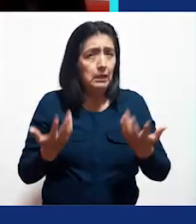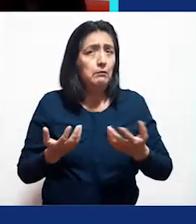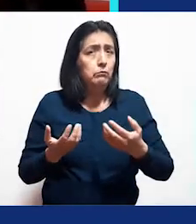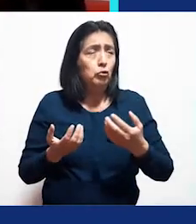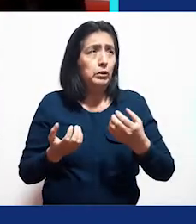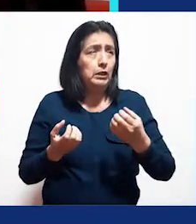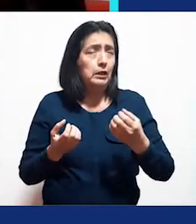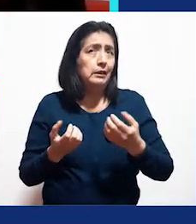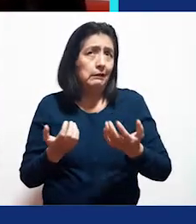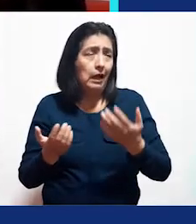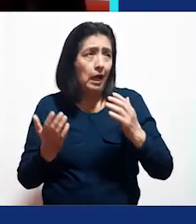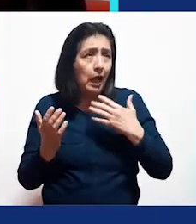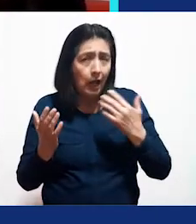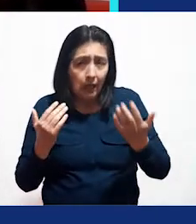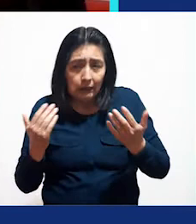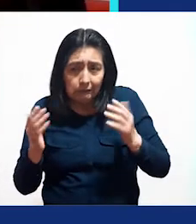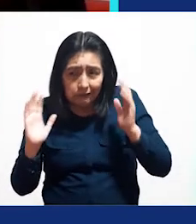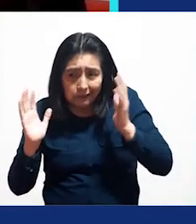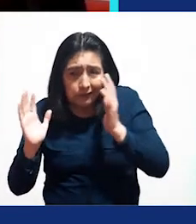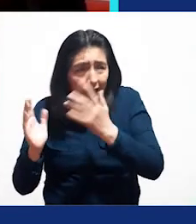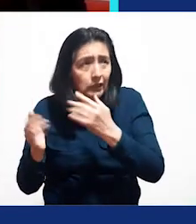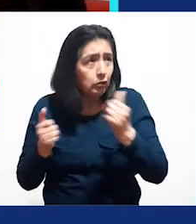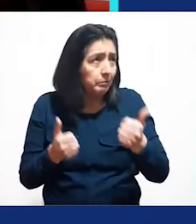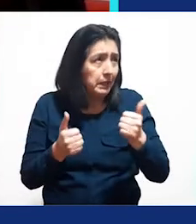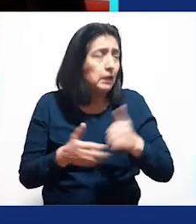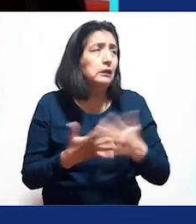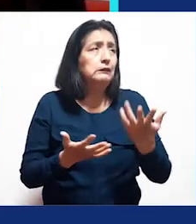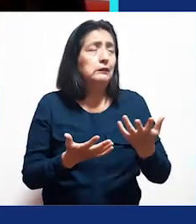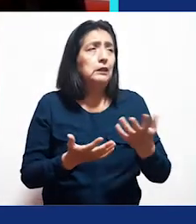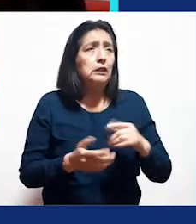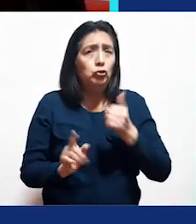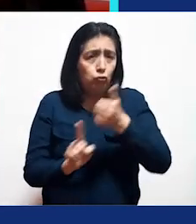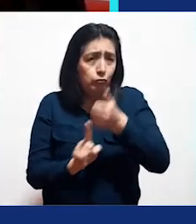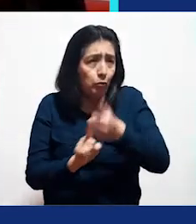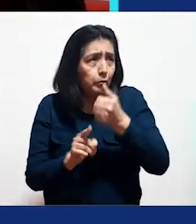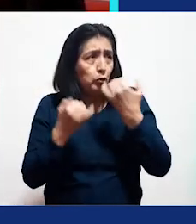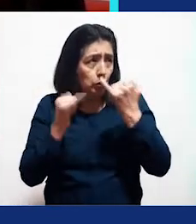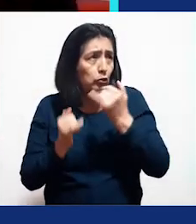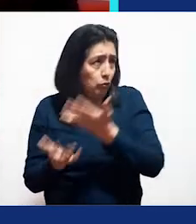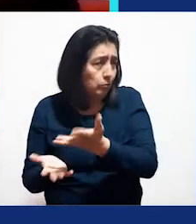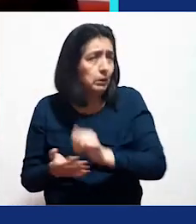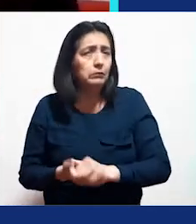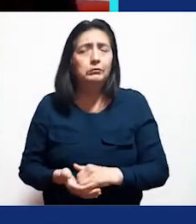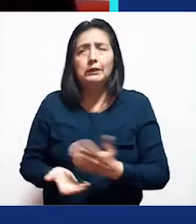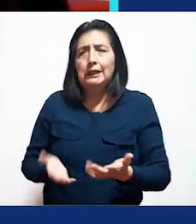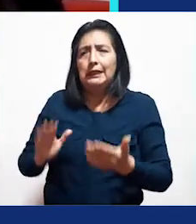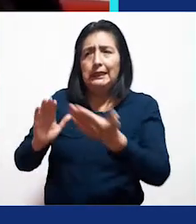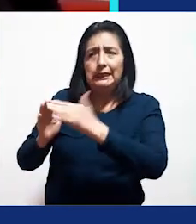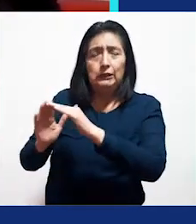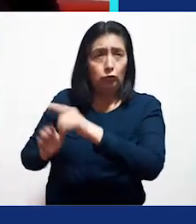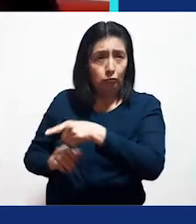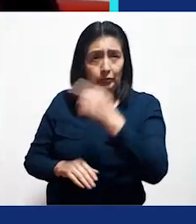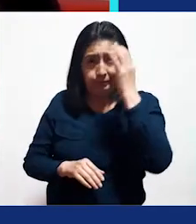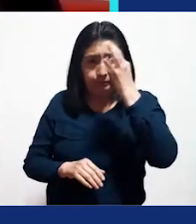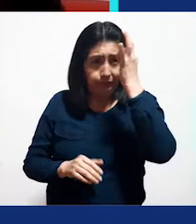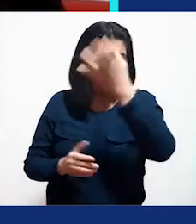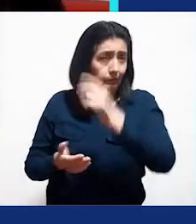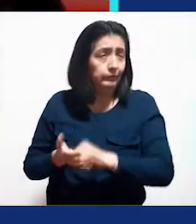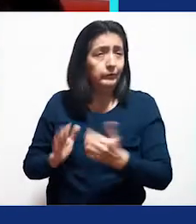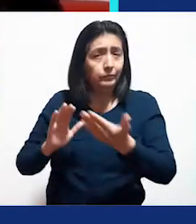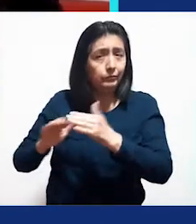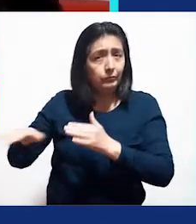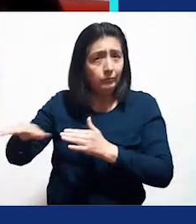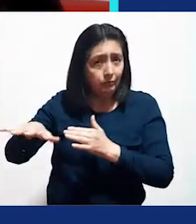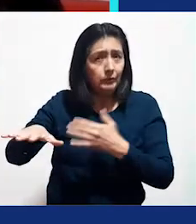darles una buena atención, que también se les atienda en su lengua? En el caso de las comunidades indígenas, los